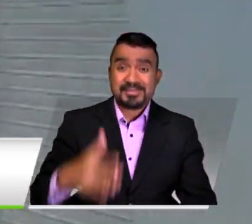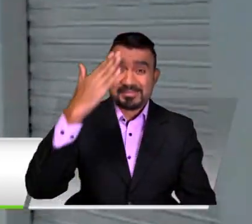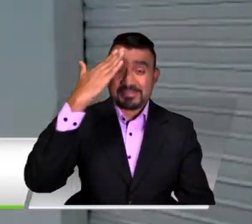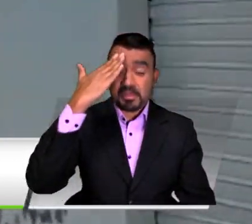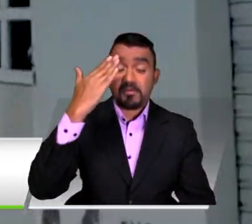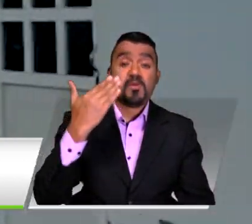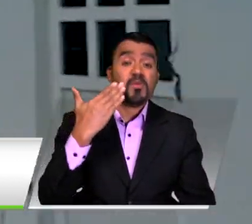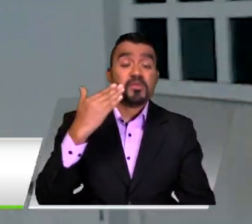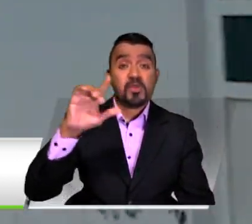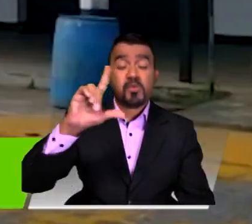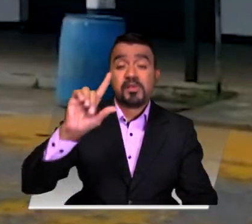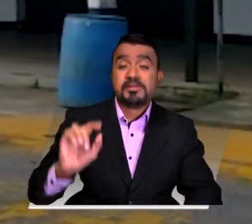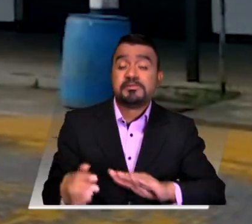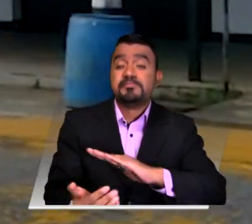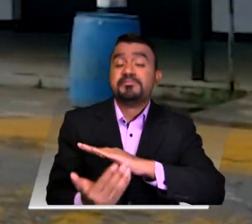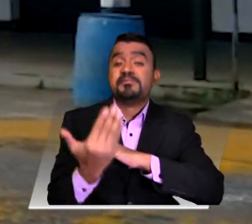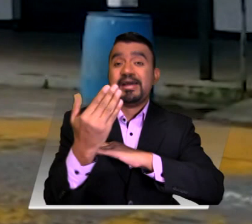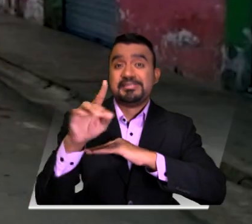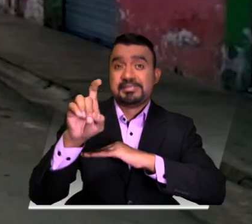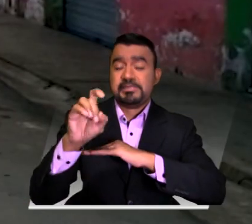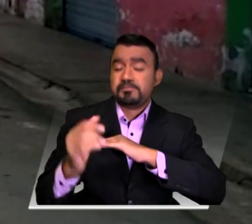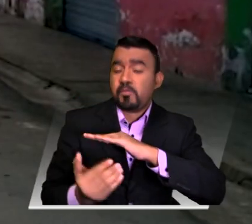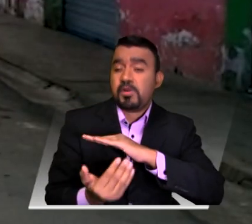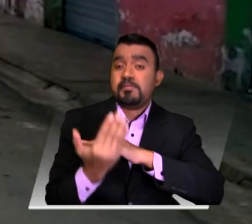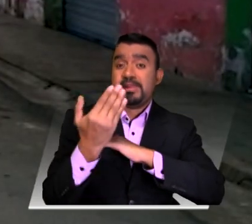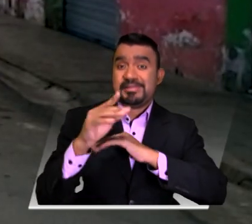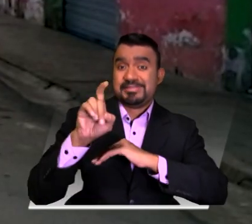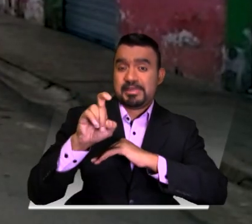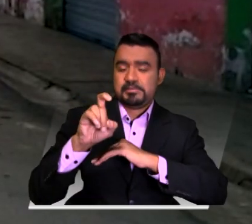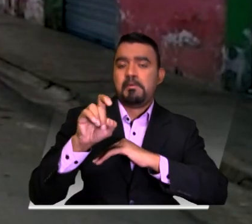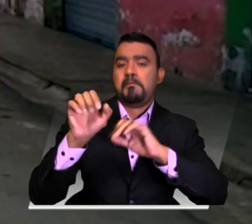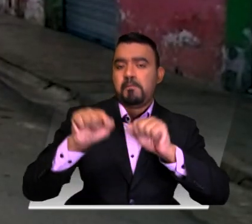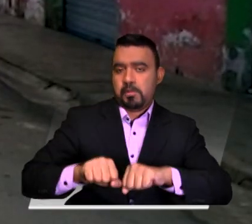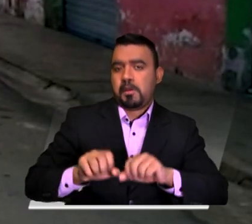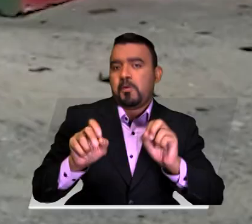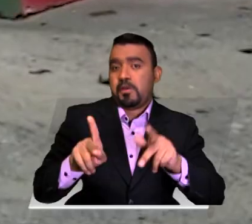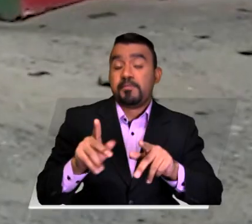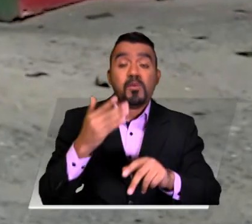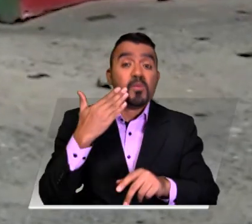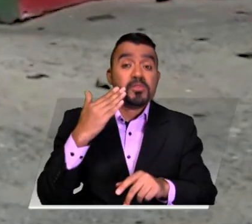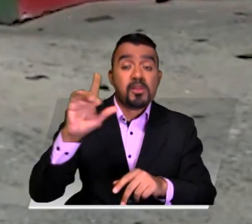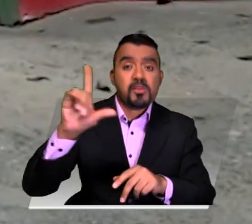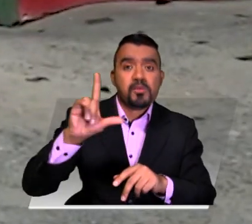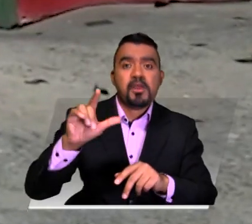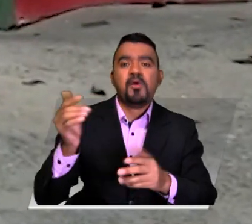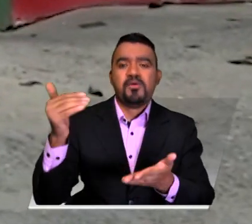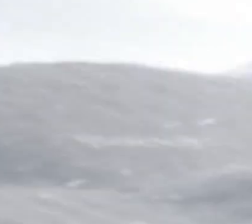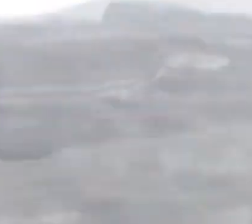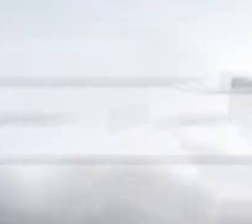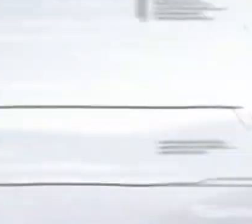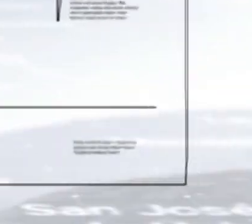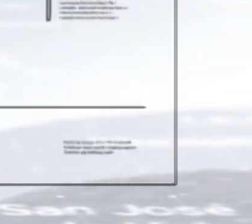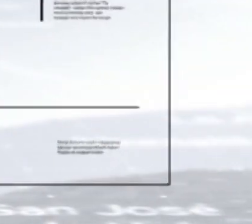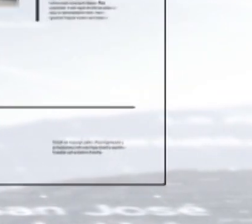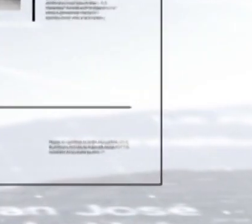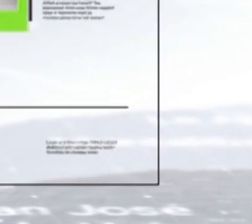de este lunes dura la amenaza por eso se espera que vuelva la normalidad comercial a la región